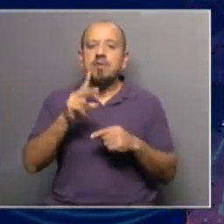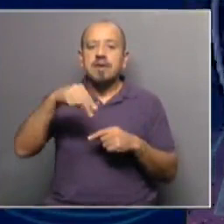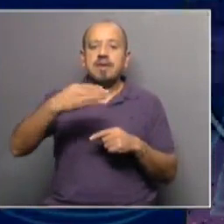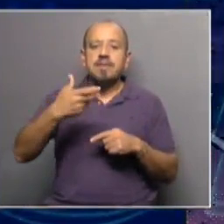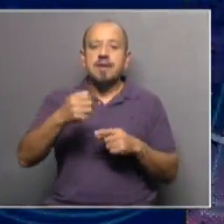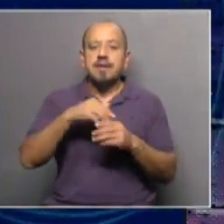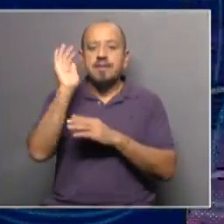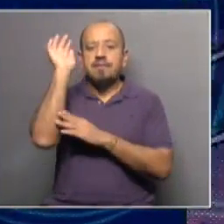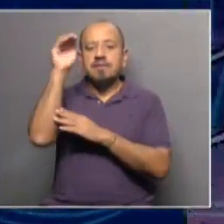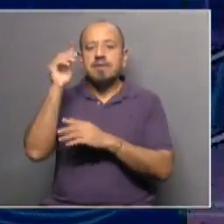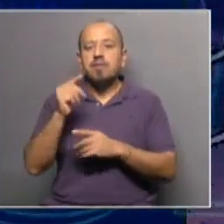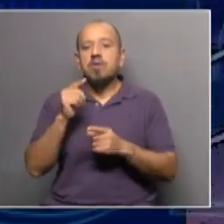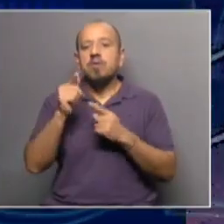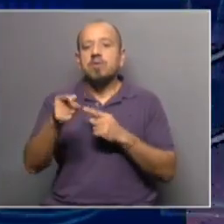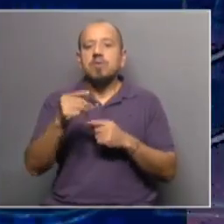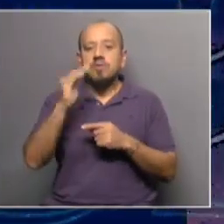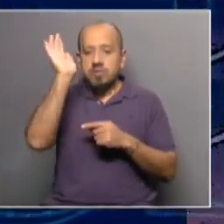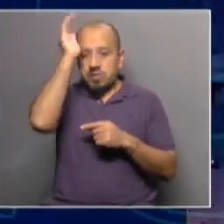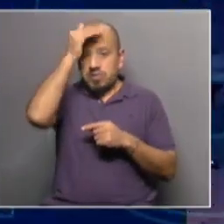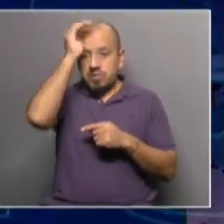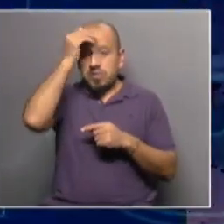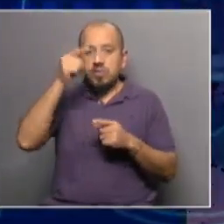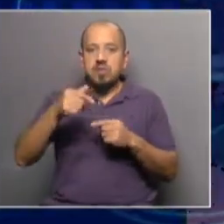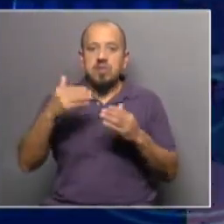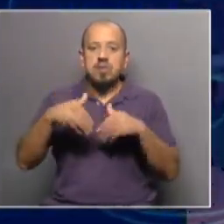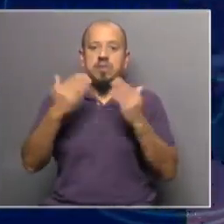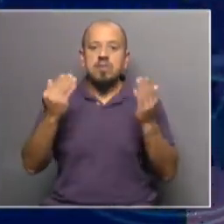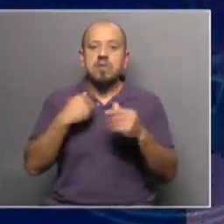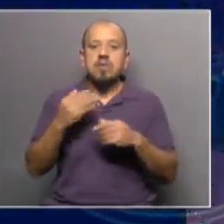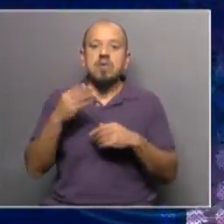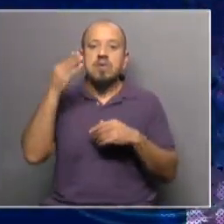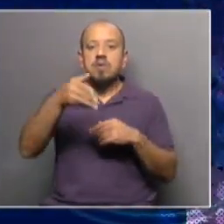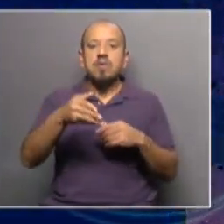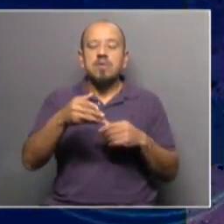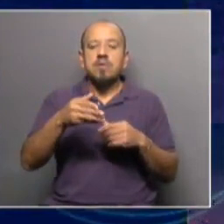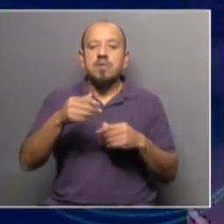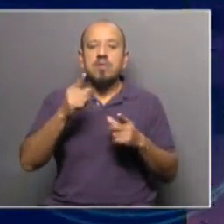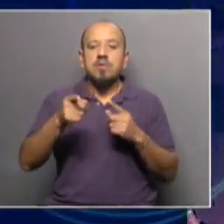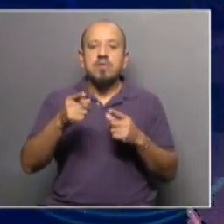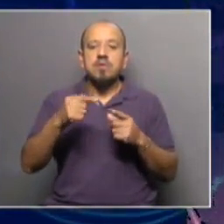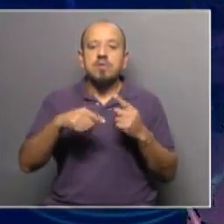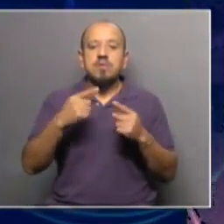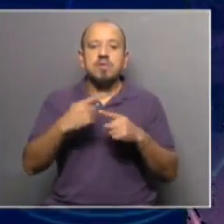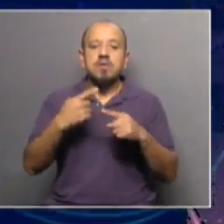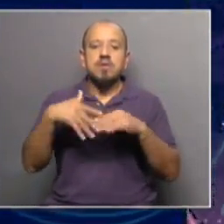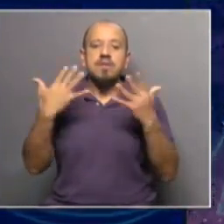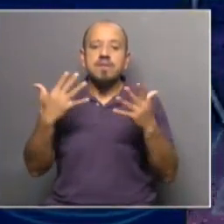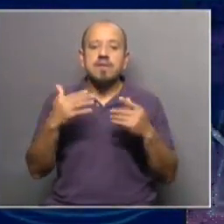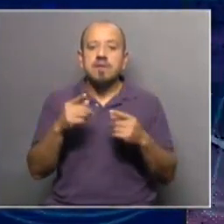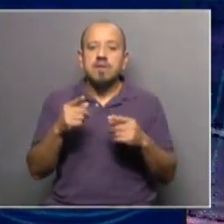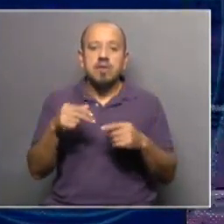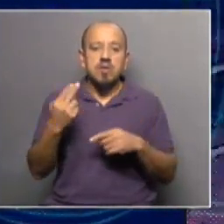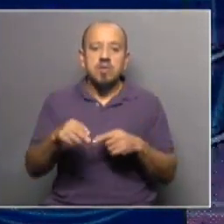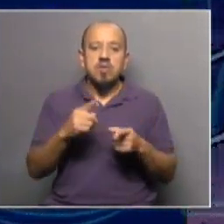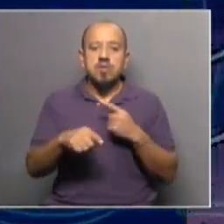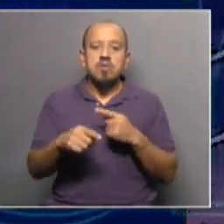NBA durante el mandato de Trump, ningún equipo campeón fue a la Casa Blanca a la famosa claro, ceremonia que se hace habitualmente,